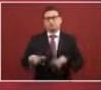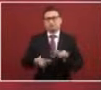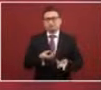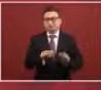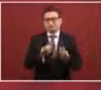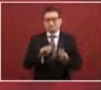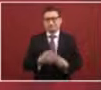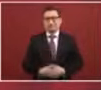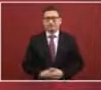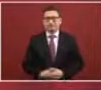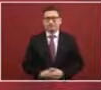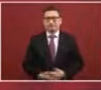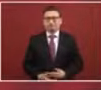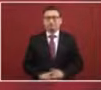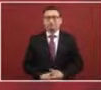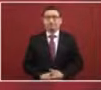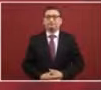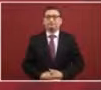Entonces,